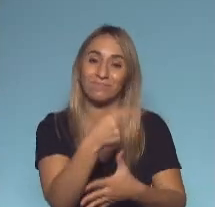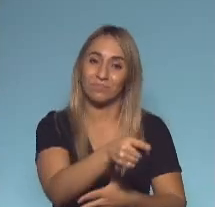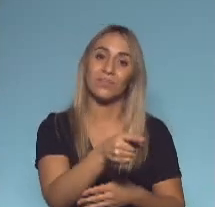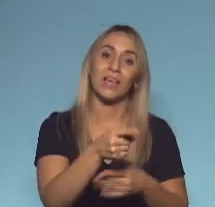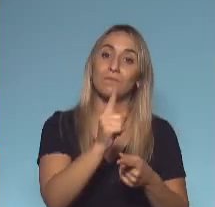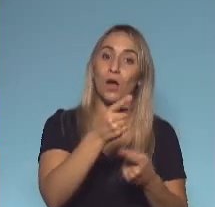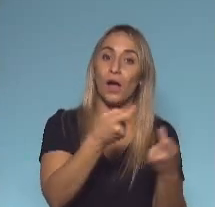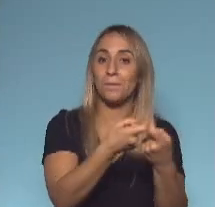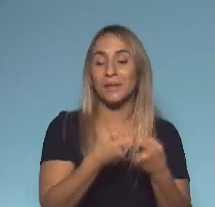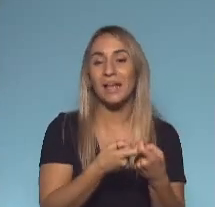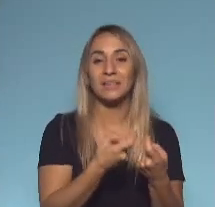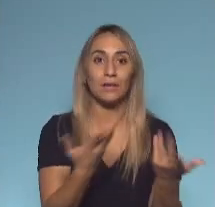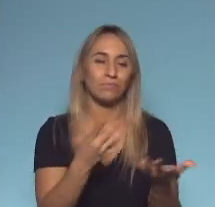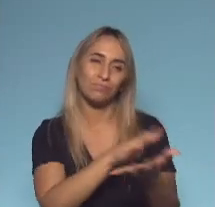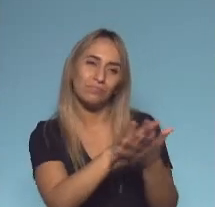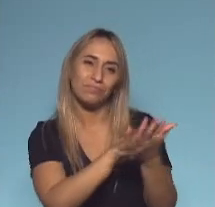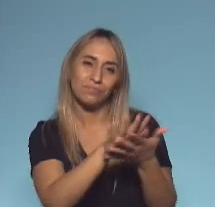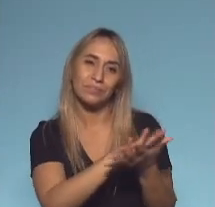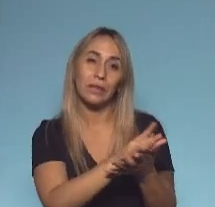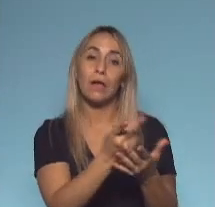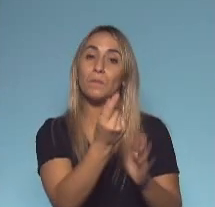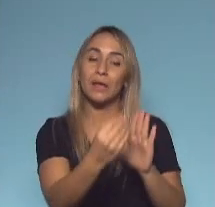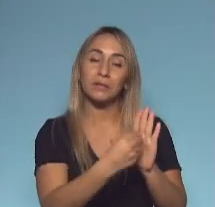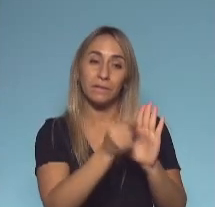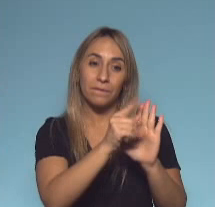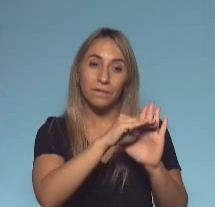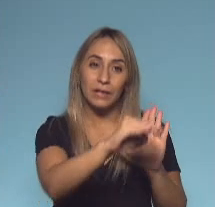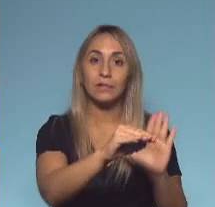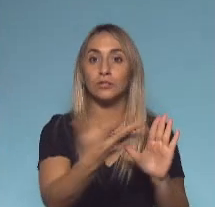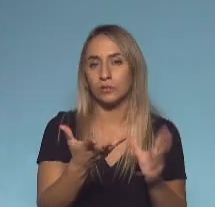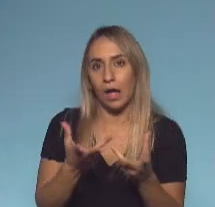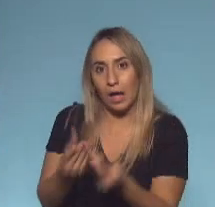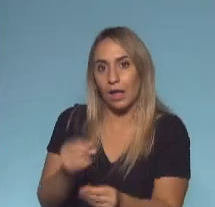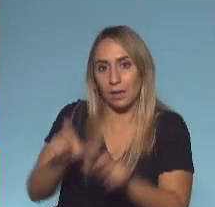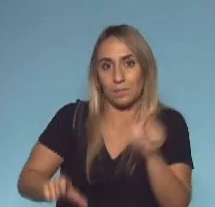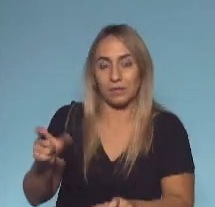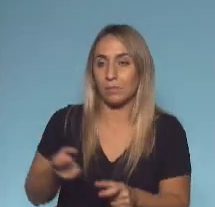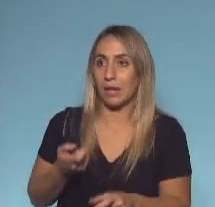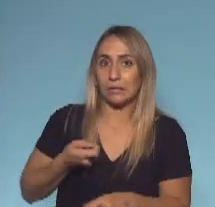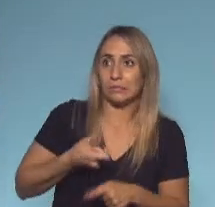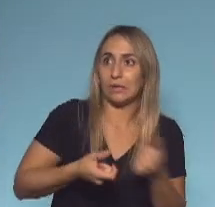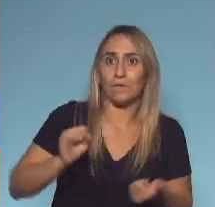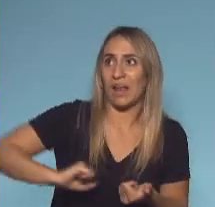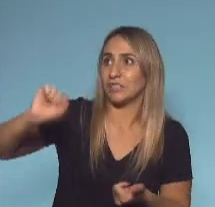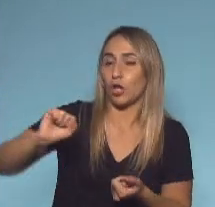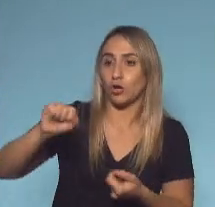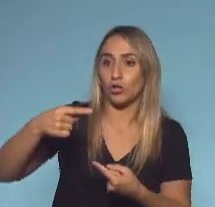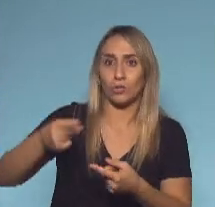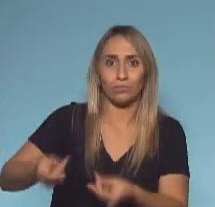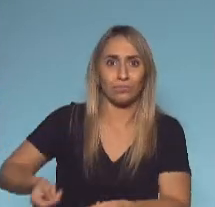para amortiguar el impacto en el bolsillo de esta inflación galopante que vemos, a la par de que se establecen otras políticas a largo